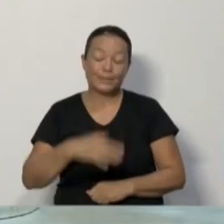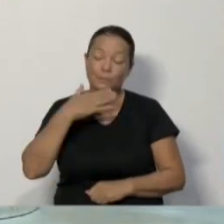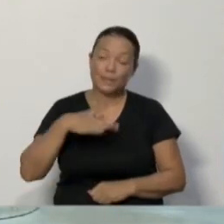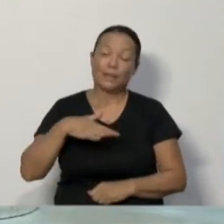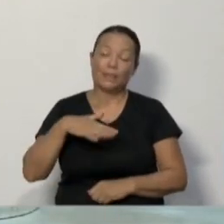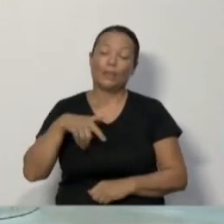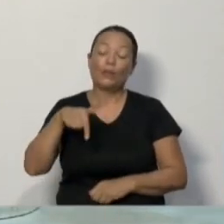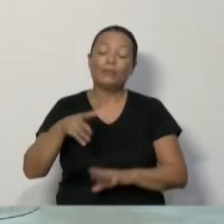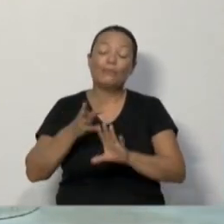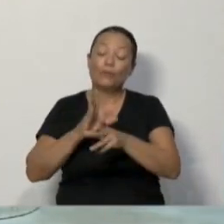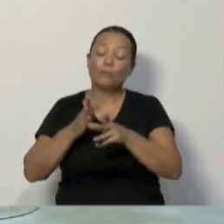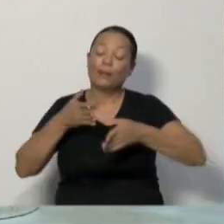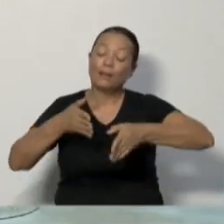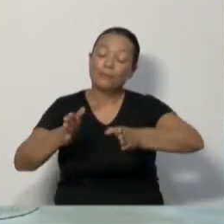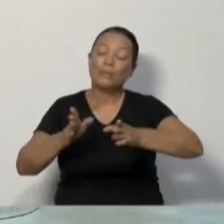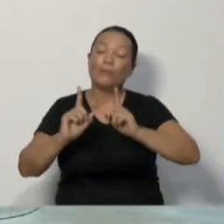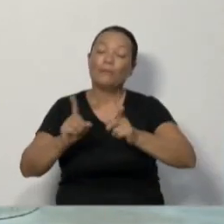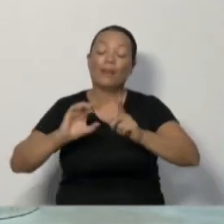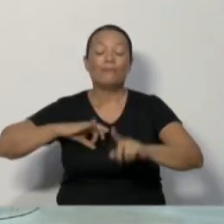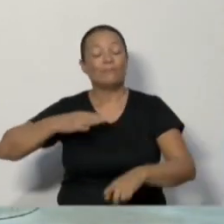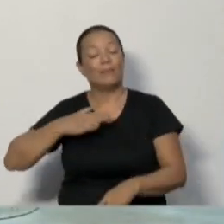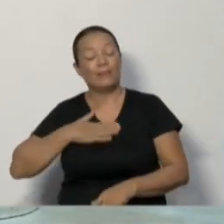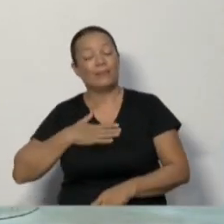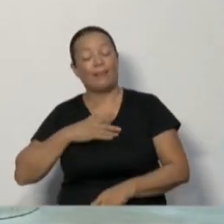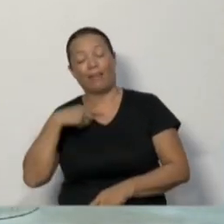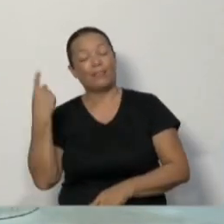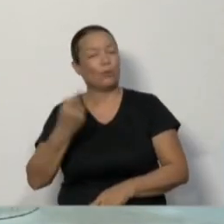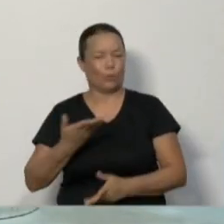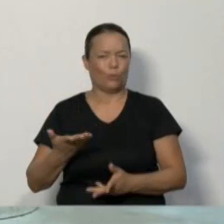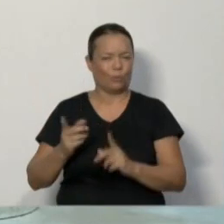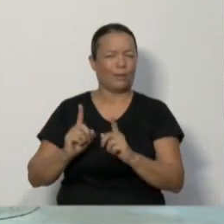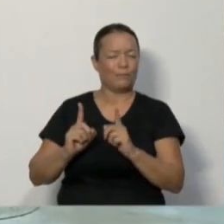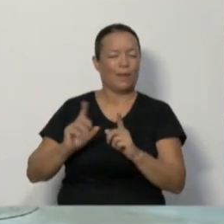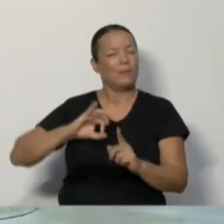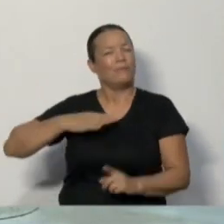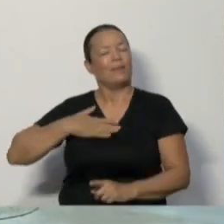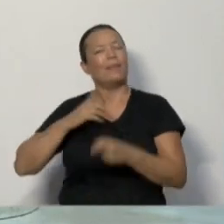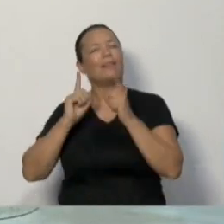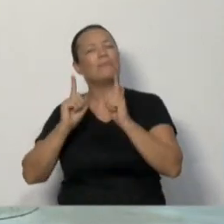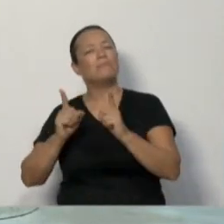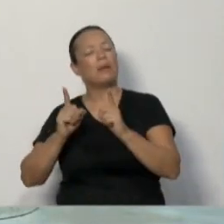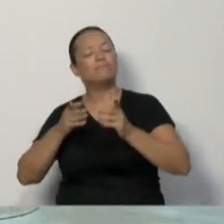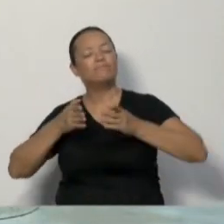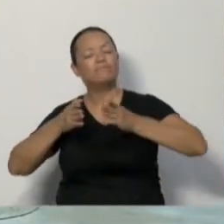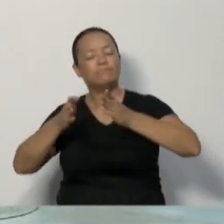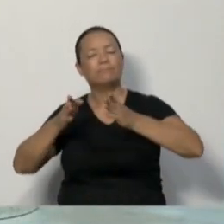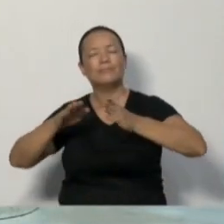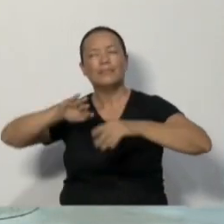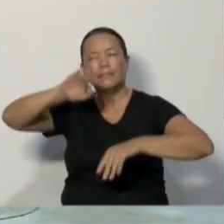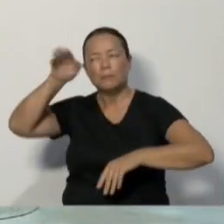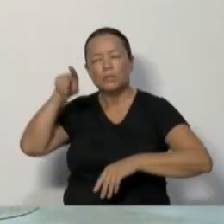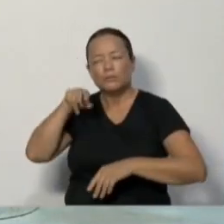Entiendo que así es el camino también de nuestra vida, cuando nuestra vida también se hace cuesta